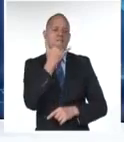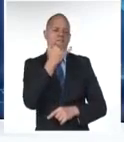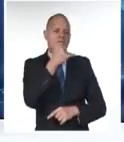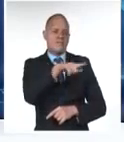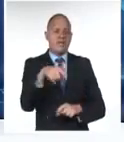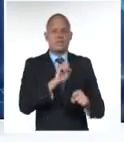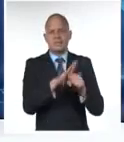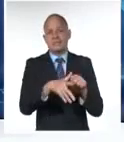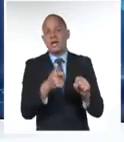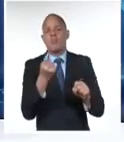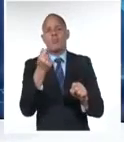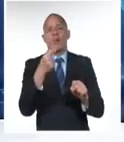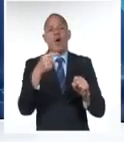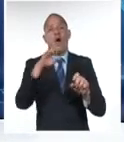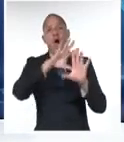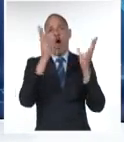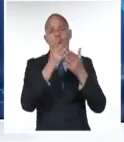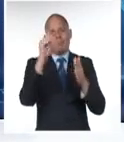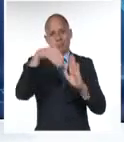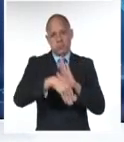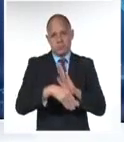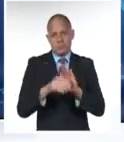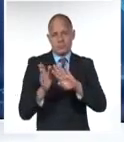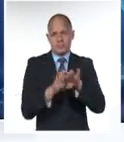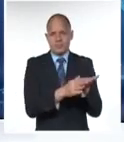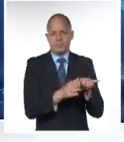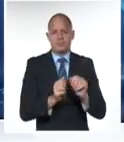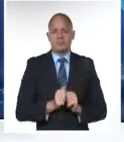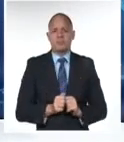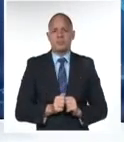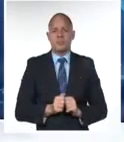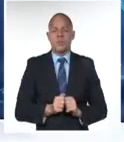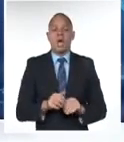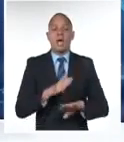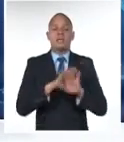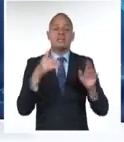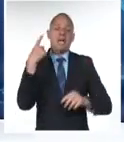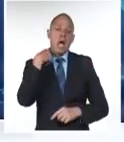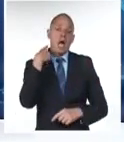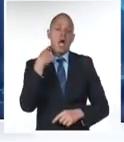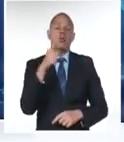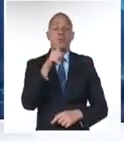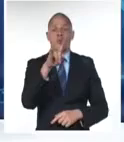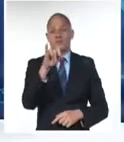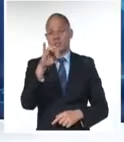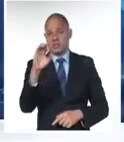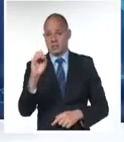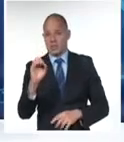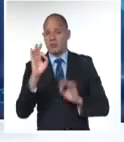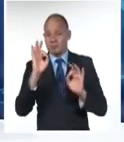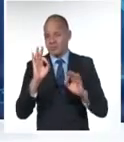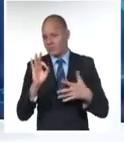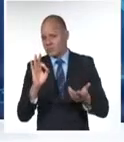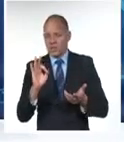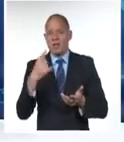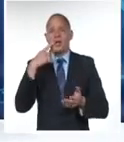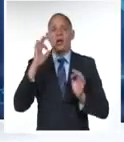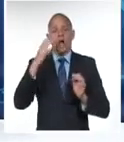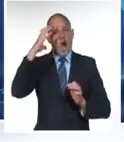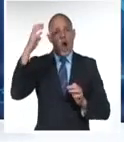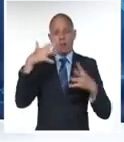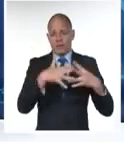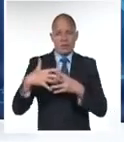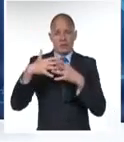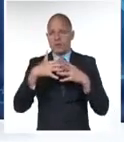en la economía mundial. A lo anterior se suma que desde la década de 1960, la política migratoria de los Estados Unidos